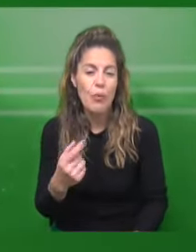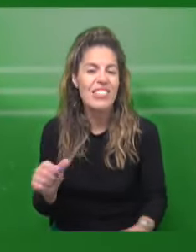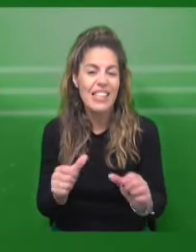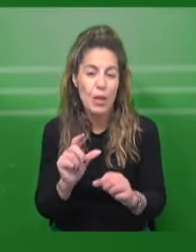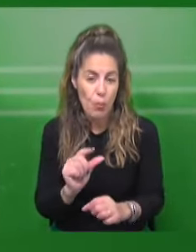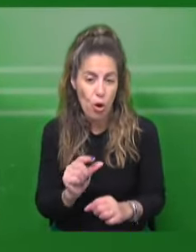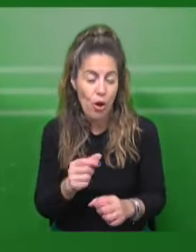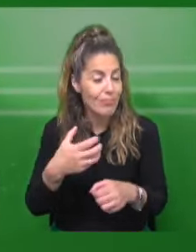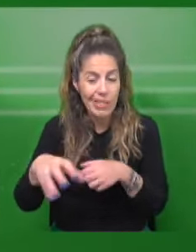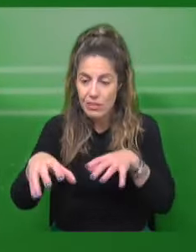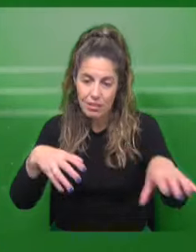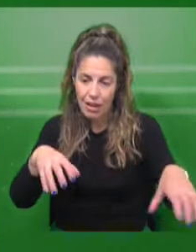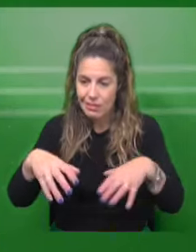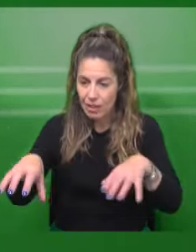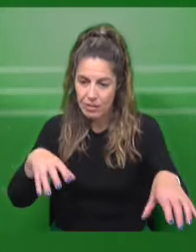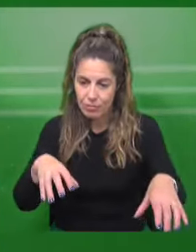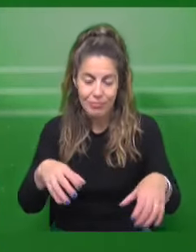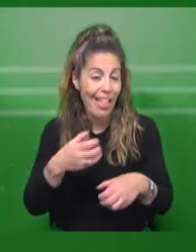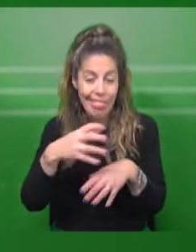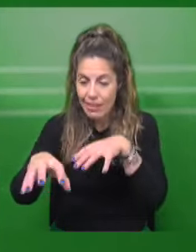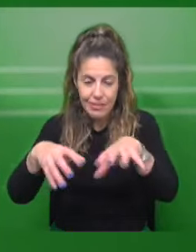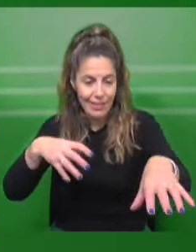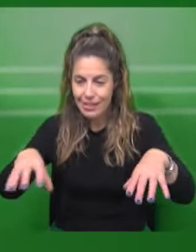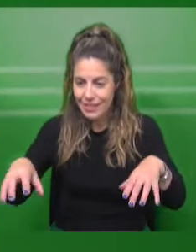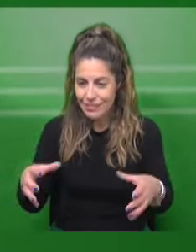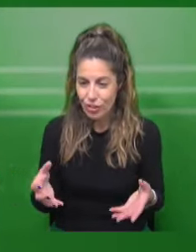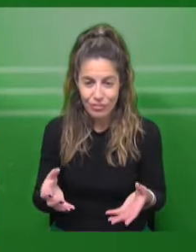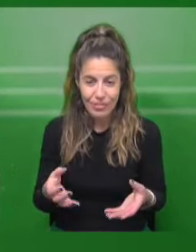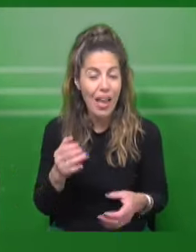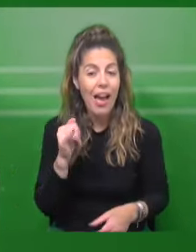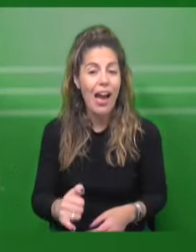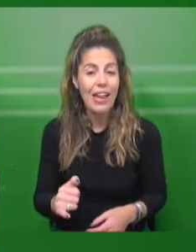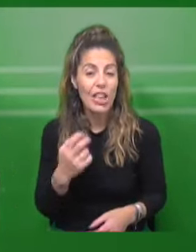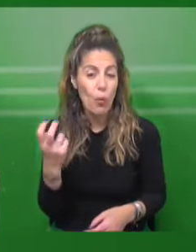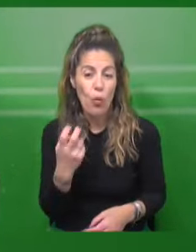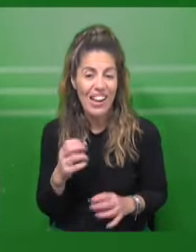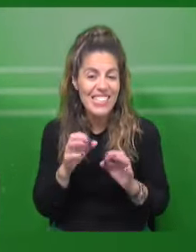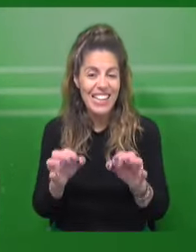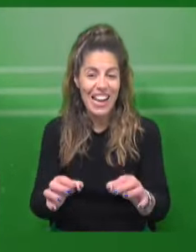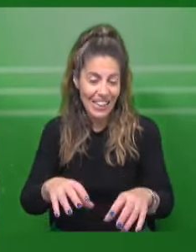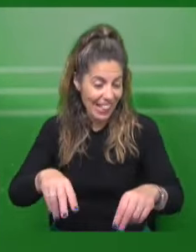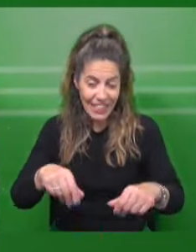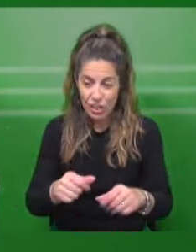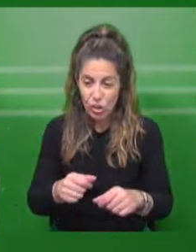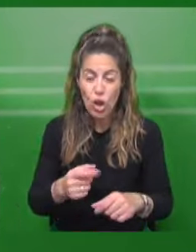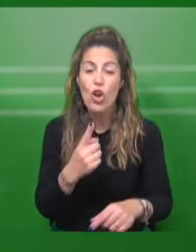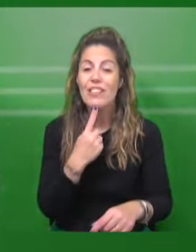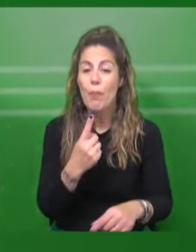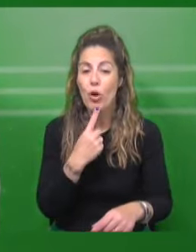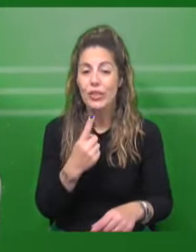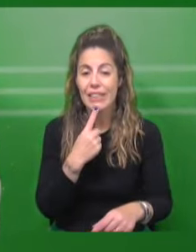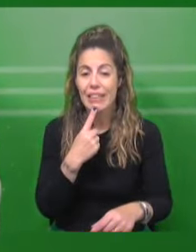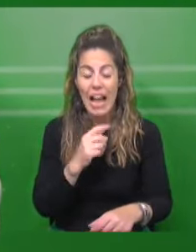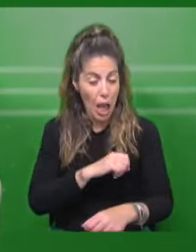es descentralización es descentralización eh Hay que intentar llegar al territorio con esas políticas